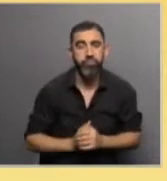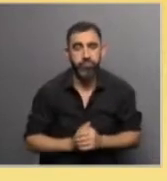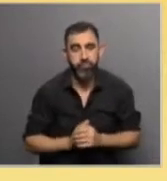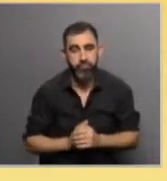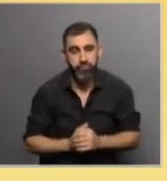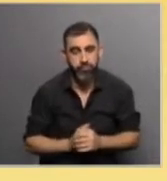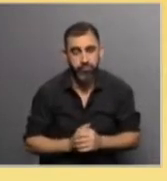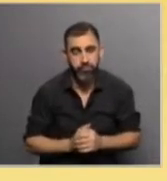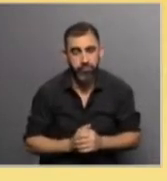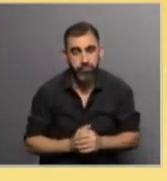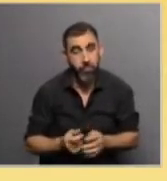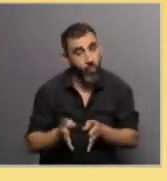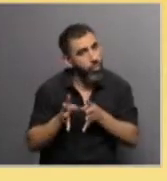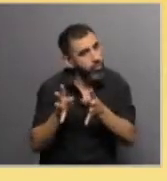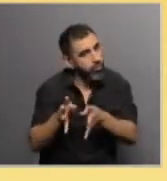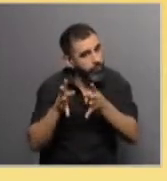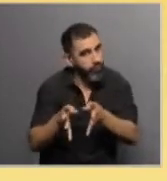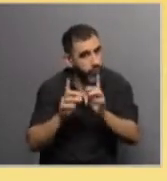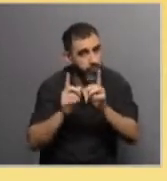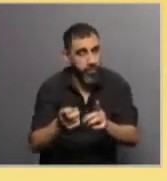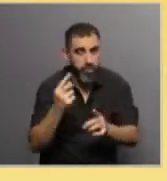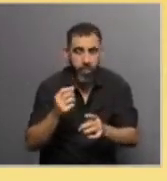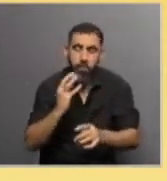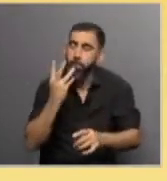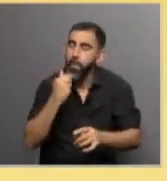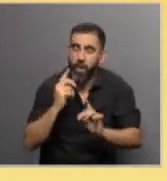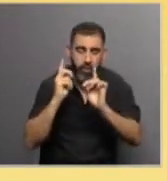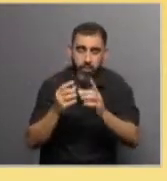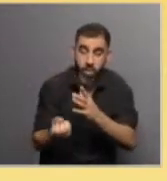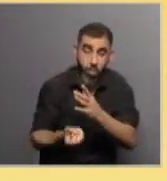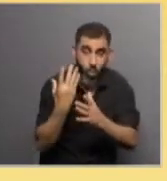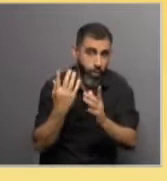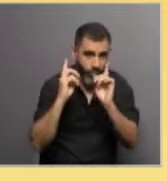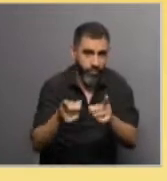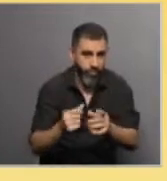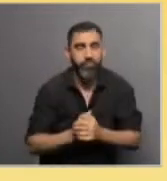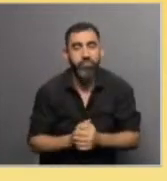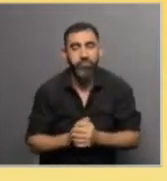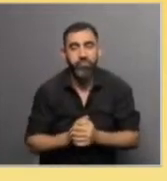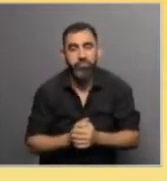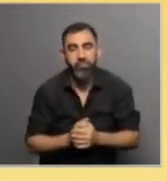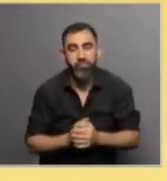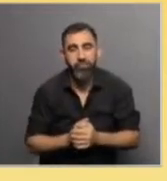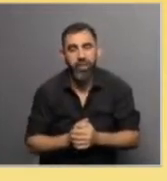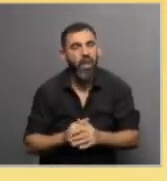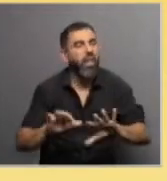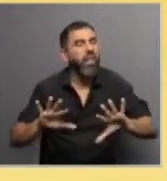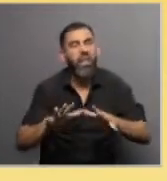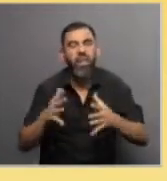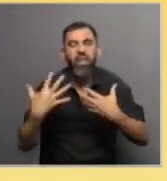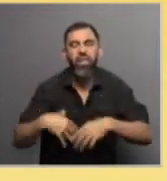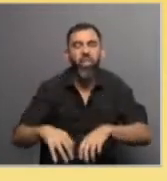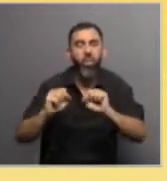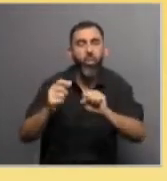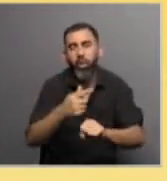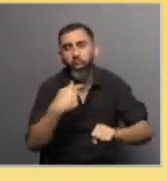Pero es desafiante, pero totalmente fascinante, de nuevo. ¿Qué tenés que encontrar? ¿Qué es lo que encontraron ustedes que hizo que,